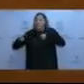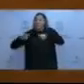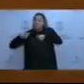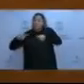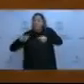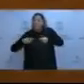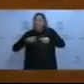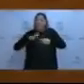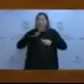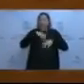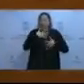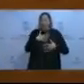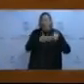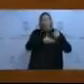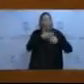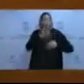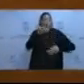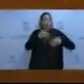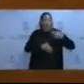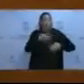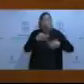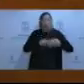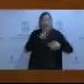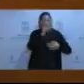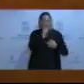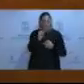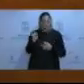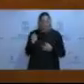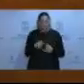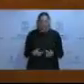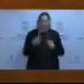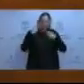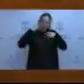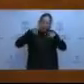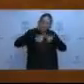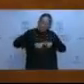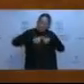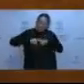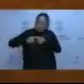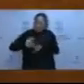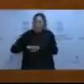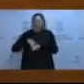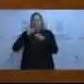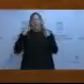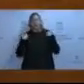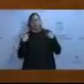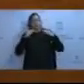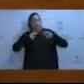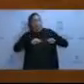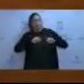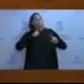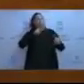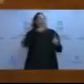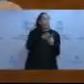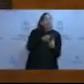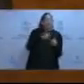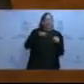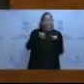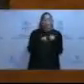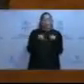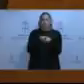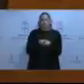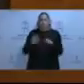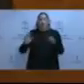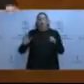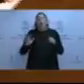marcha revisen de forma periódica su provisión para responsabilidades con el fin de cubrir eventuales pasivos y